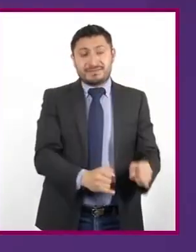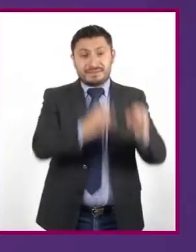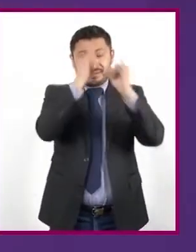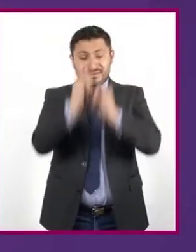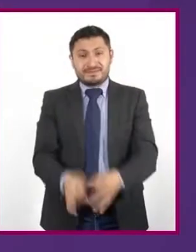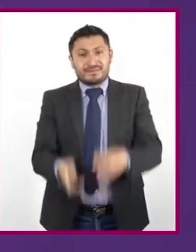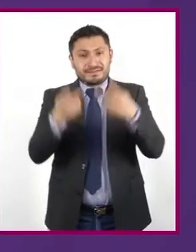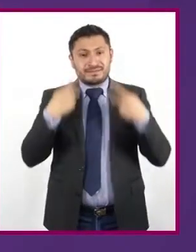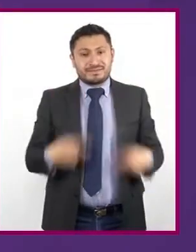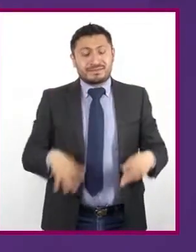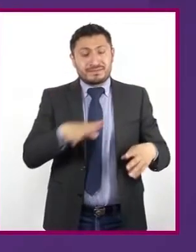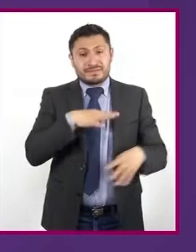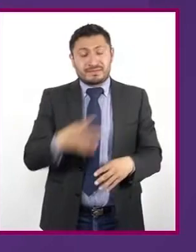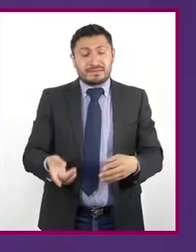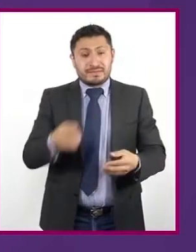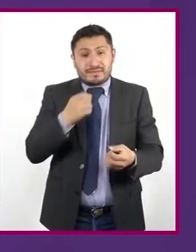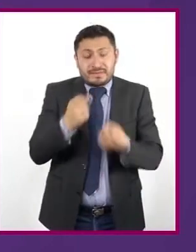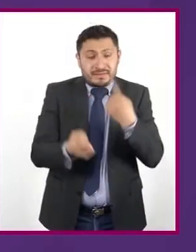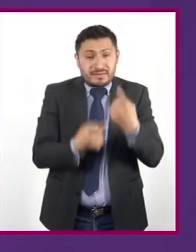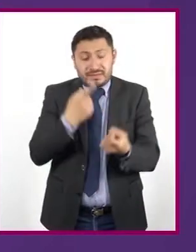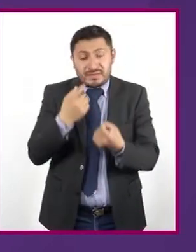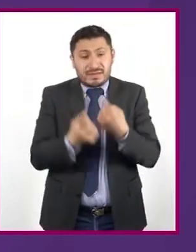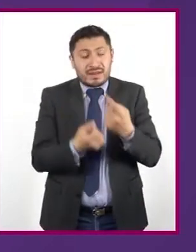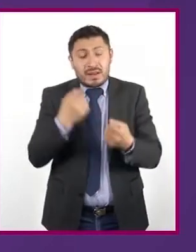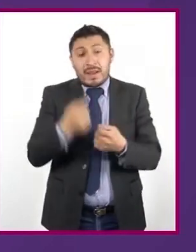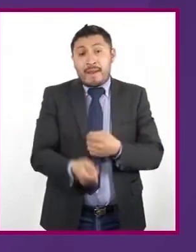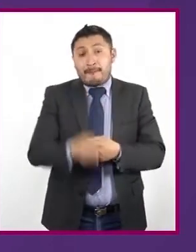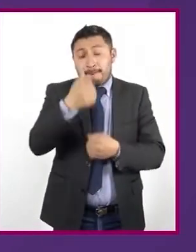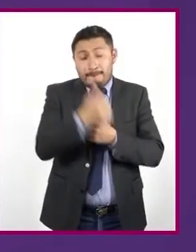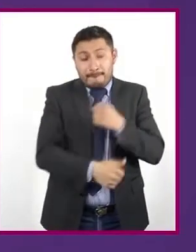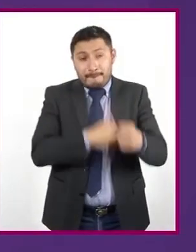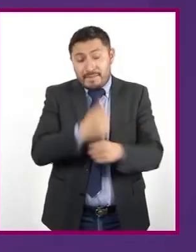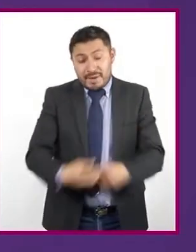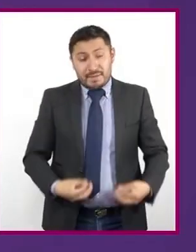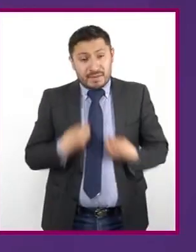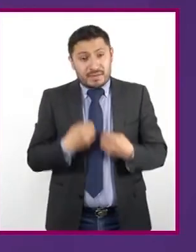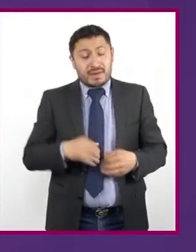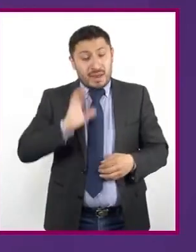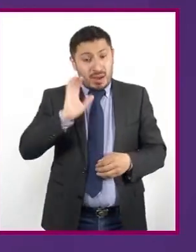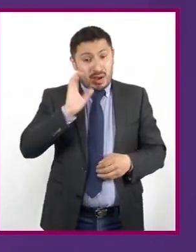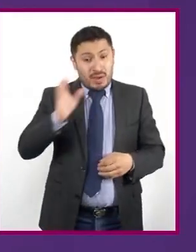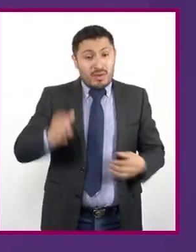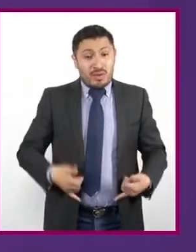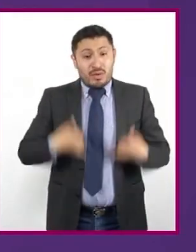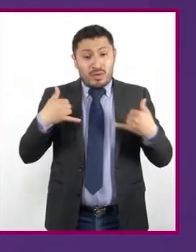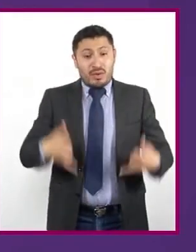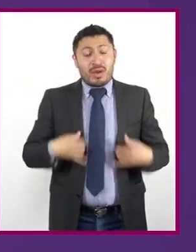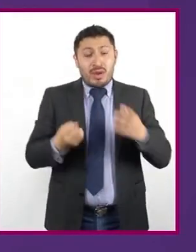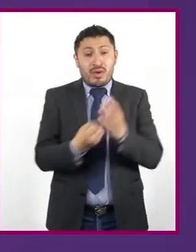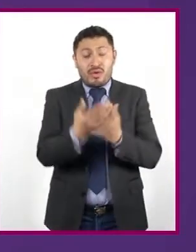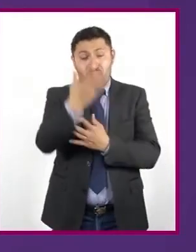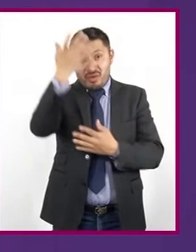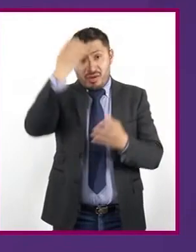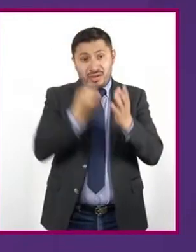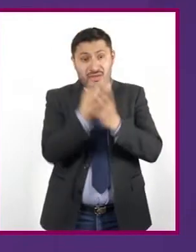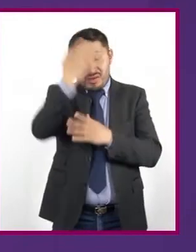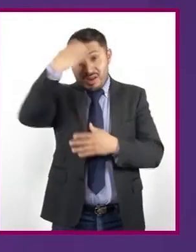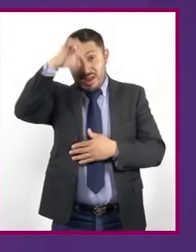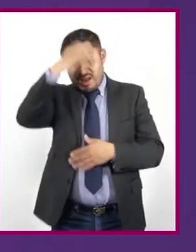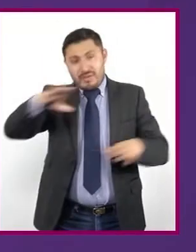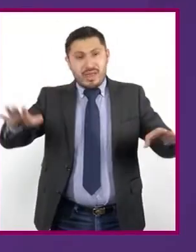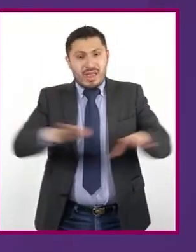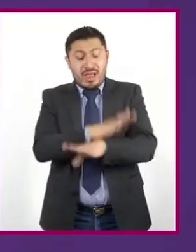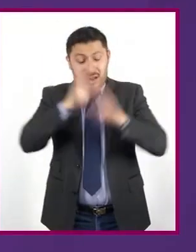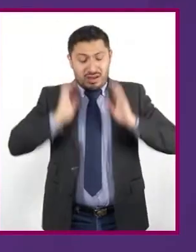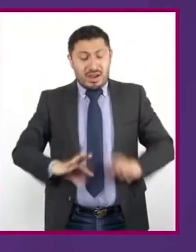persona se forma desde los primeros años de vida y durante la adolescencia Las nuevas experiencias y los cambios